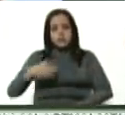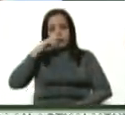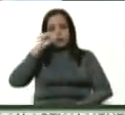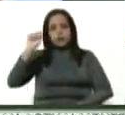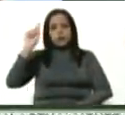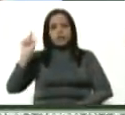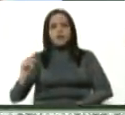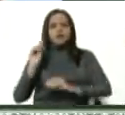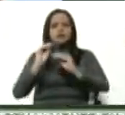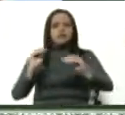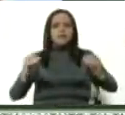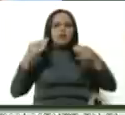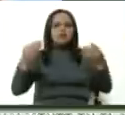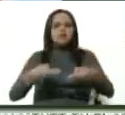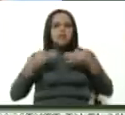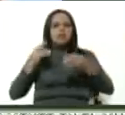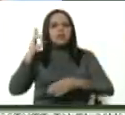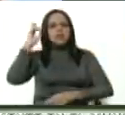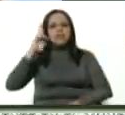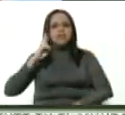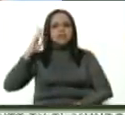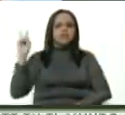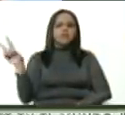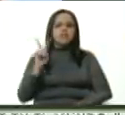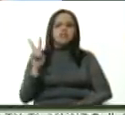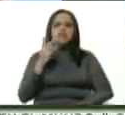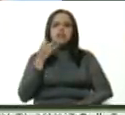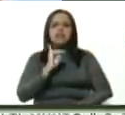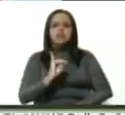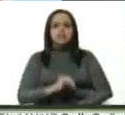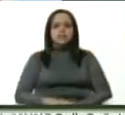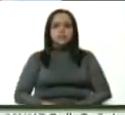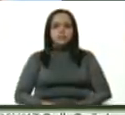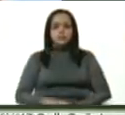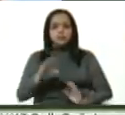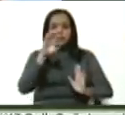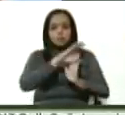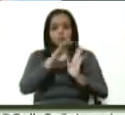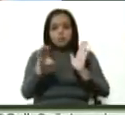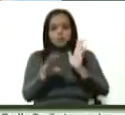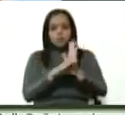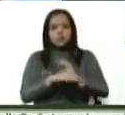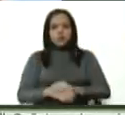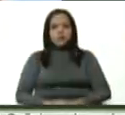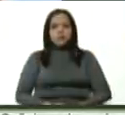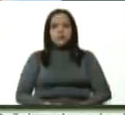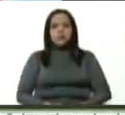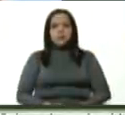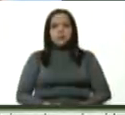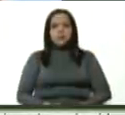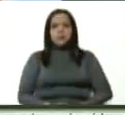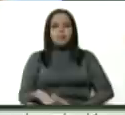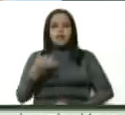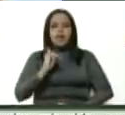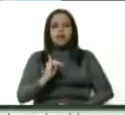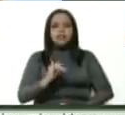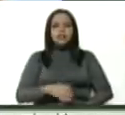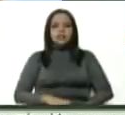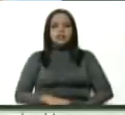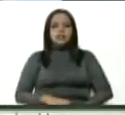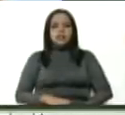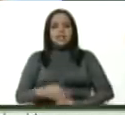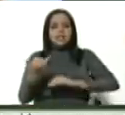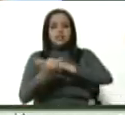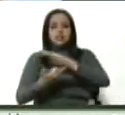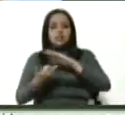llamado siempre a la reflexión. En Venezuela hay un marco constitucional, hay unas instituciones y no